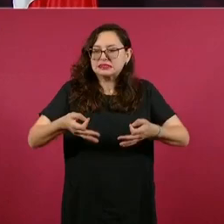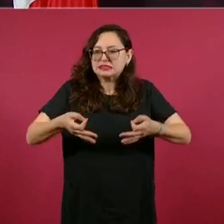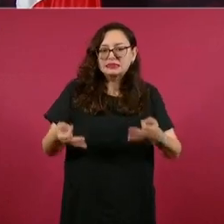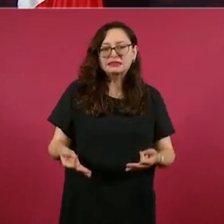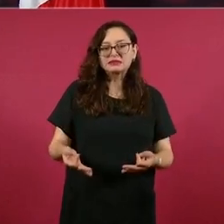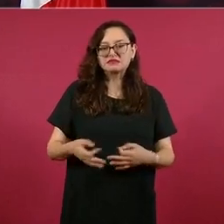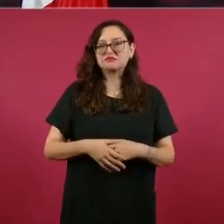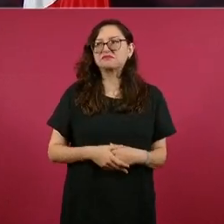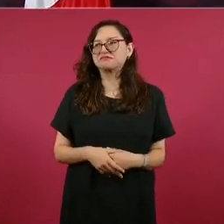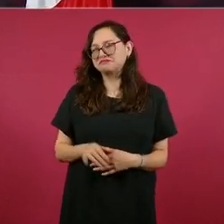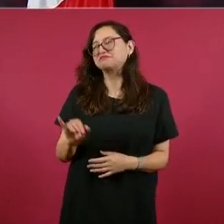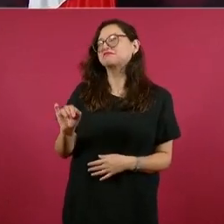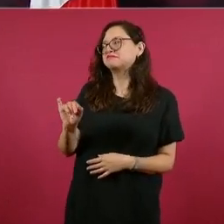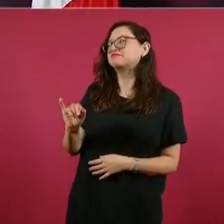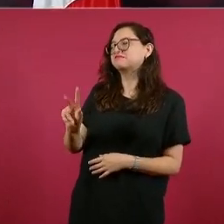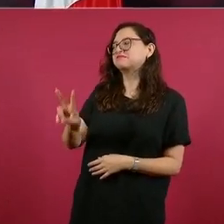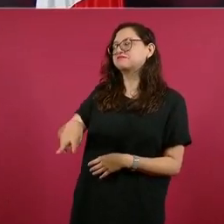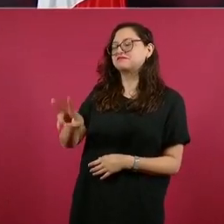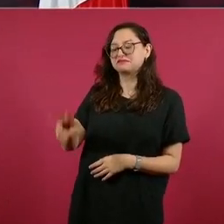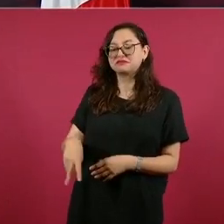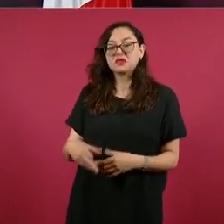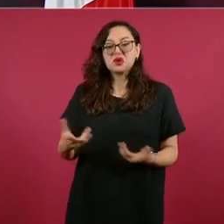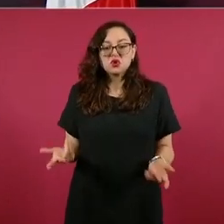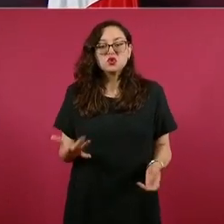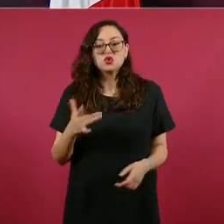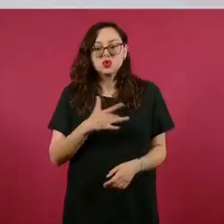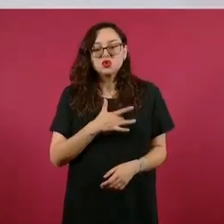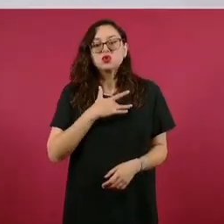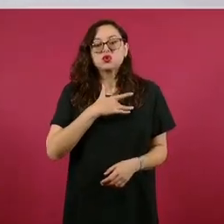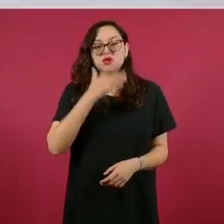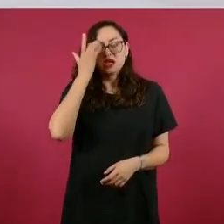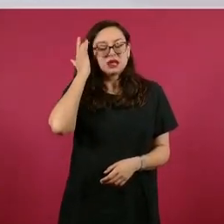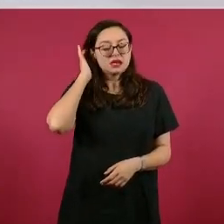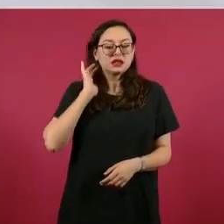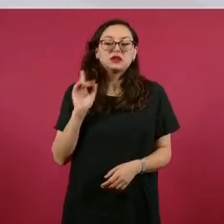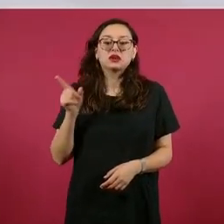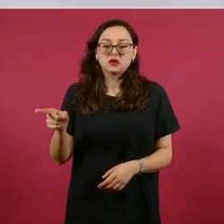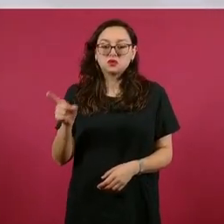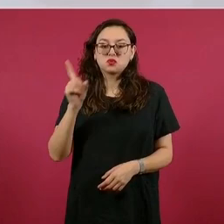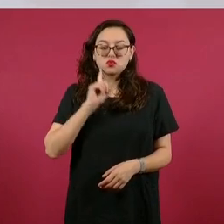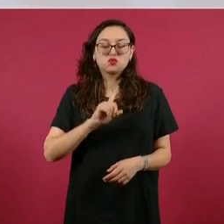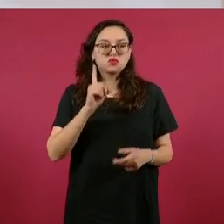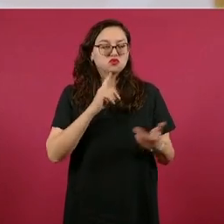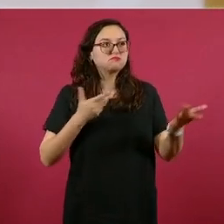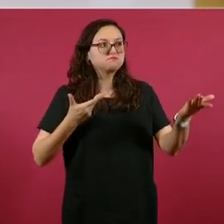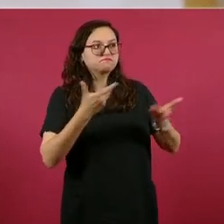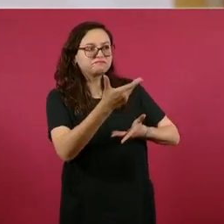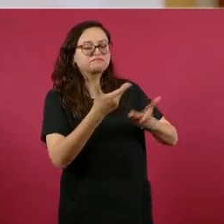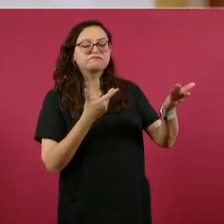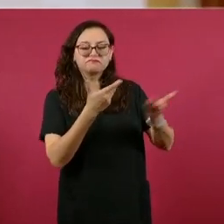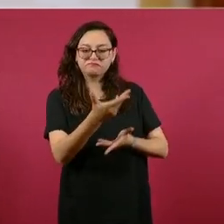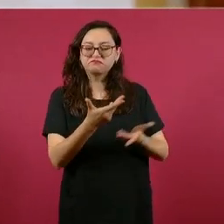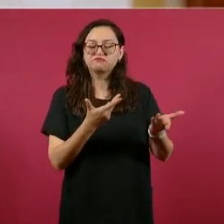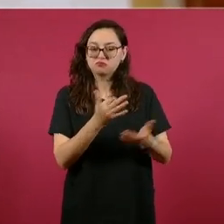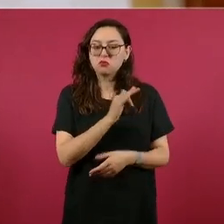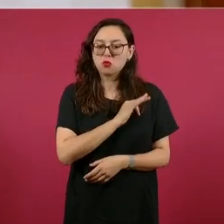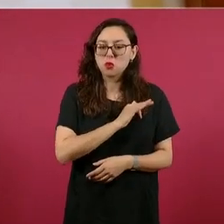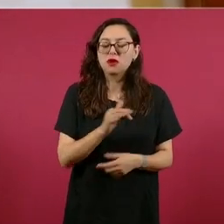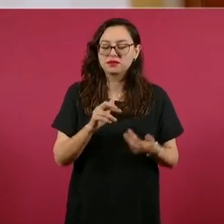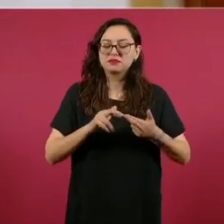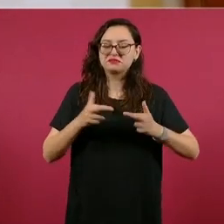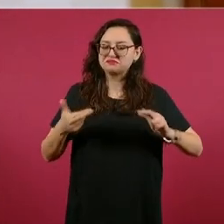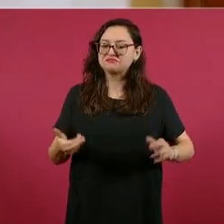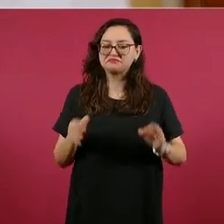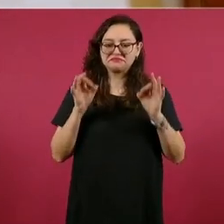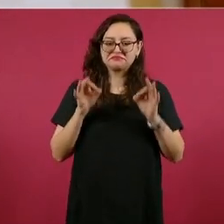sensible, sí, entre otras cosas. Entonces, va a ser una muy buena interlocución. Sí, muy buena, muy buena, muy buena la relación.